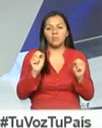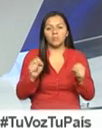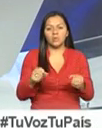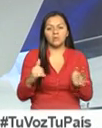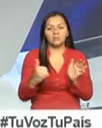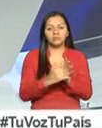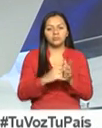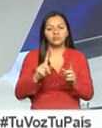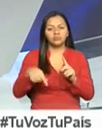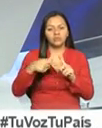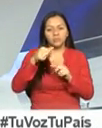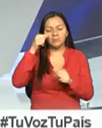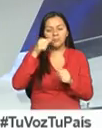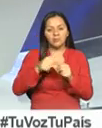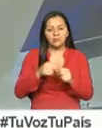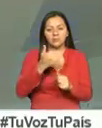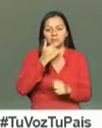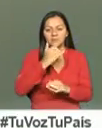queden en nuestra memoria.